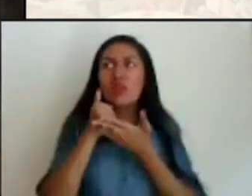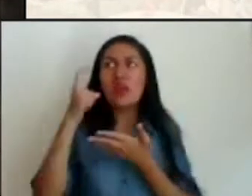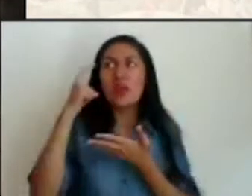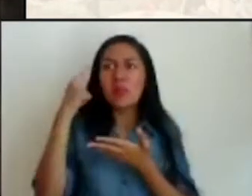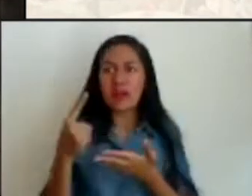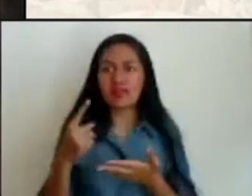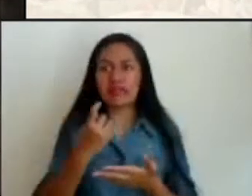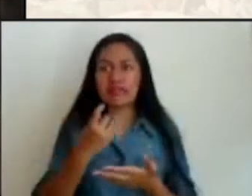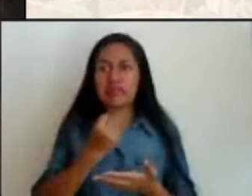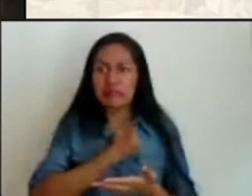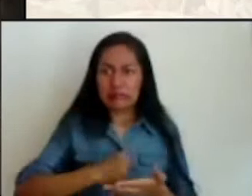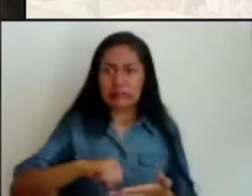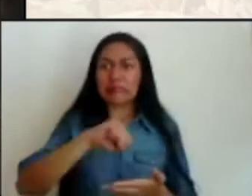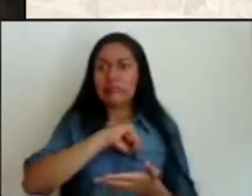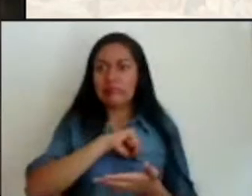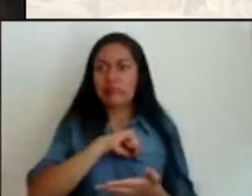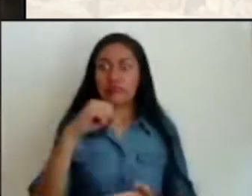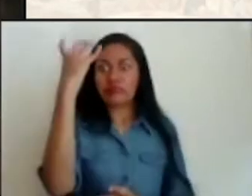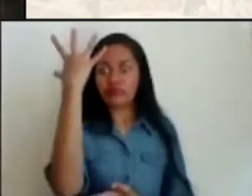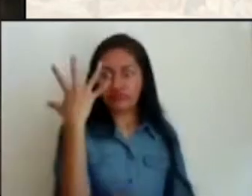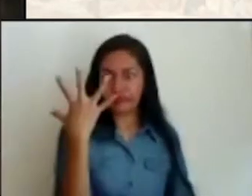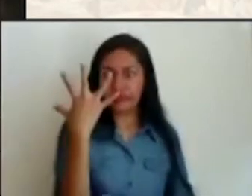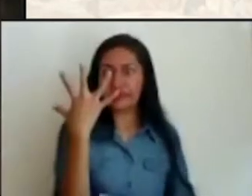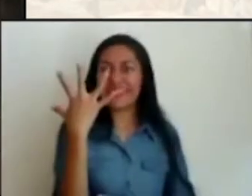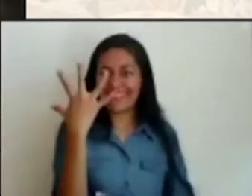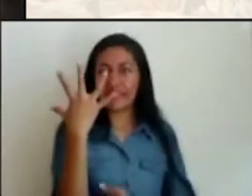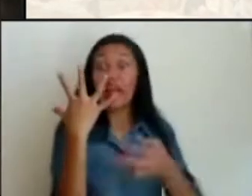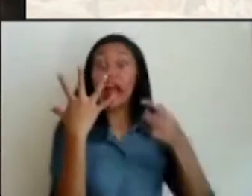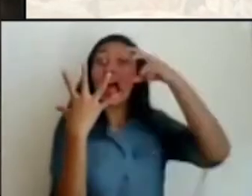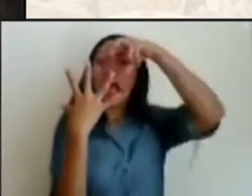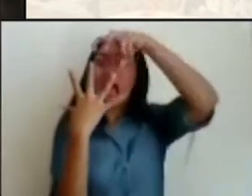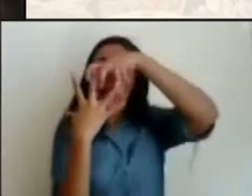Y sobre el árbol, la Virgen de la Salud con el niño.